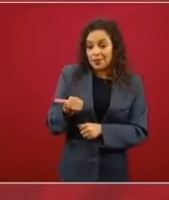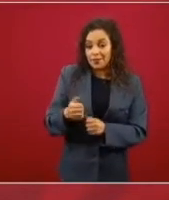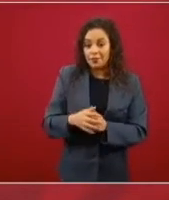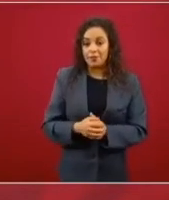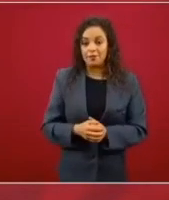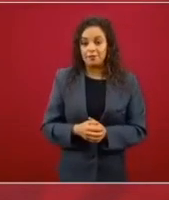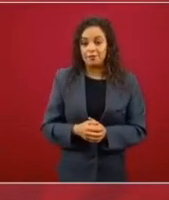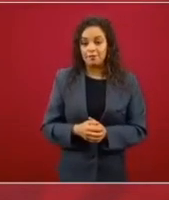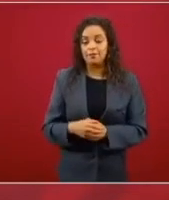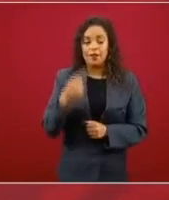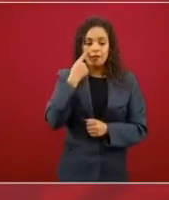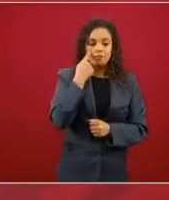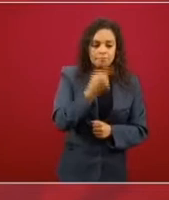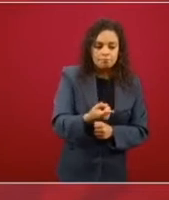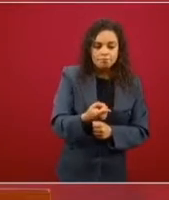ver cosas.